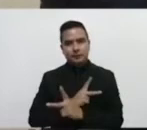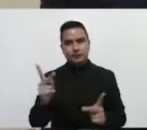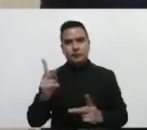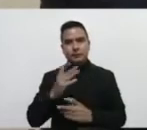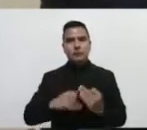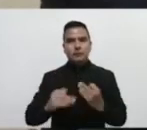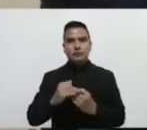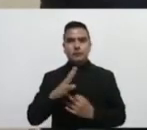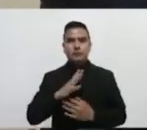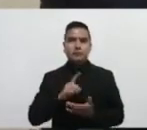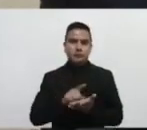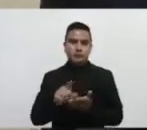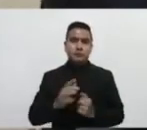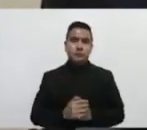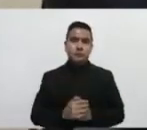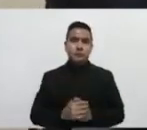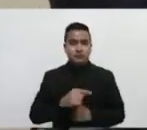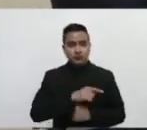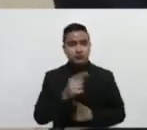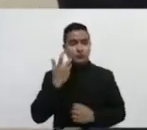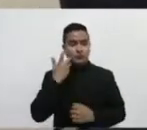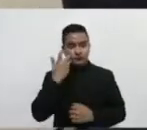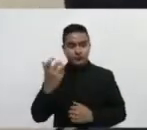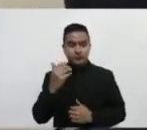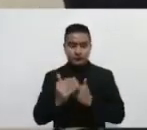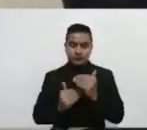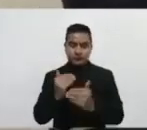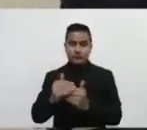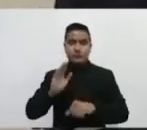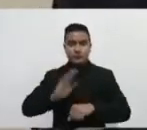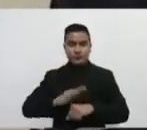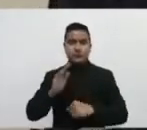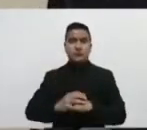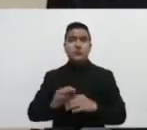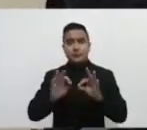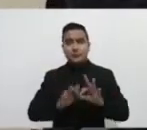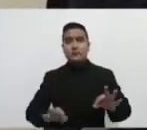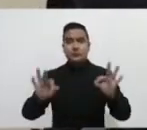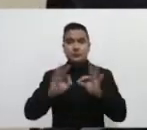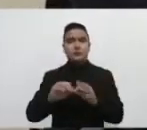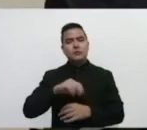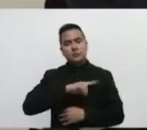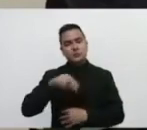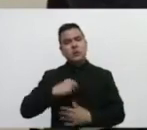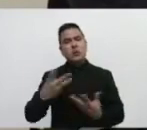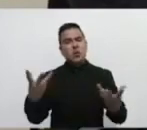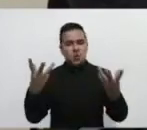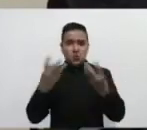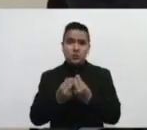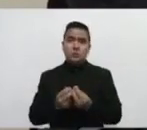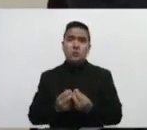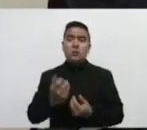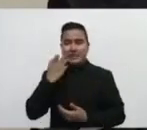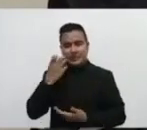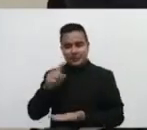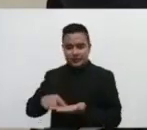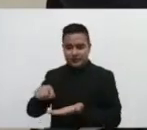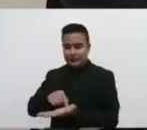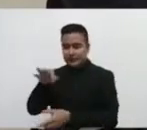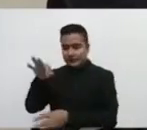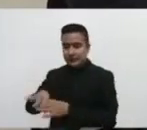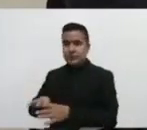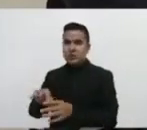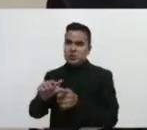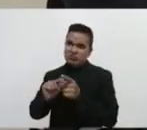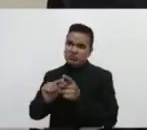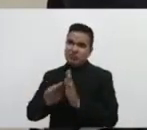mujeres, pero sobre todo, Gaby, como seres humanos. Claro, y hay que recordar pues que si queremos avanzar en una sociedad más democrática, tenemos